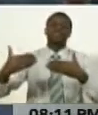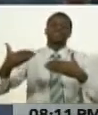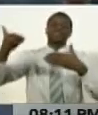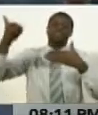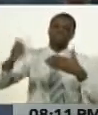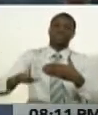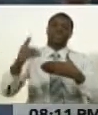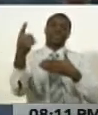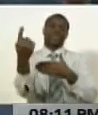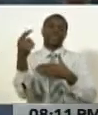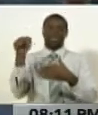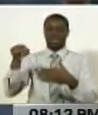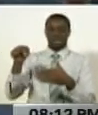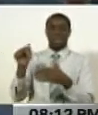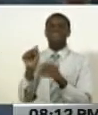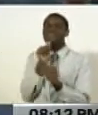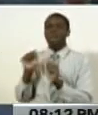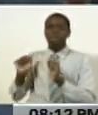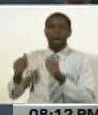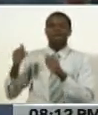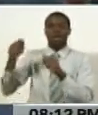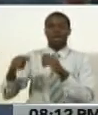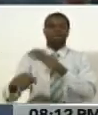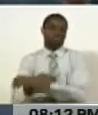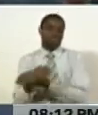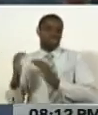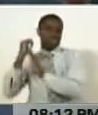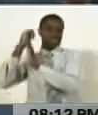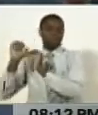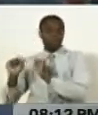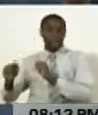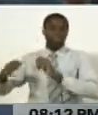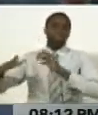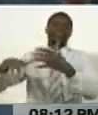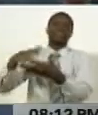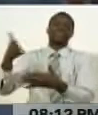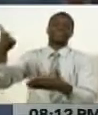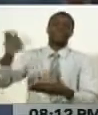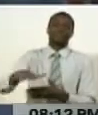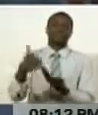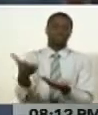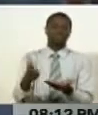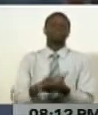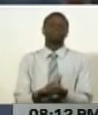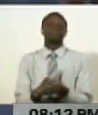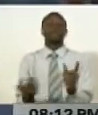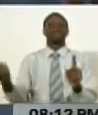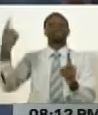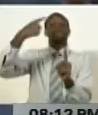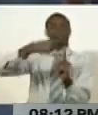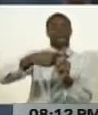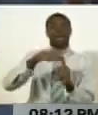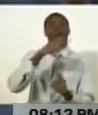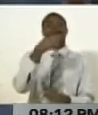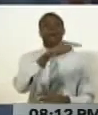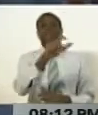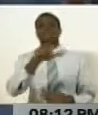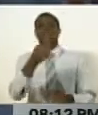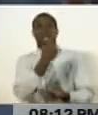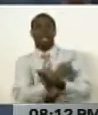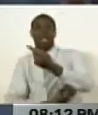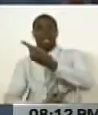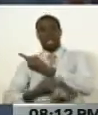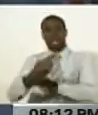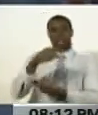desatado estos dirigentes de la derecha. También tenemos un reporte de personas heridas en el